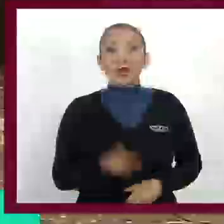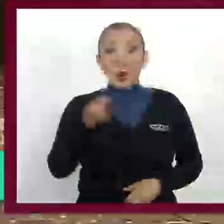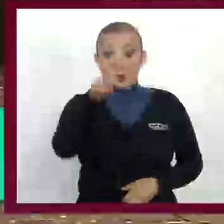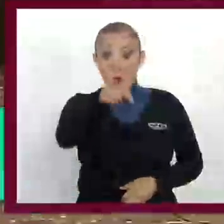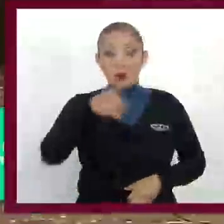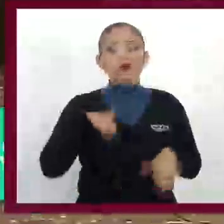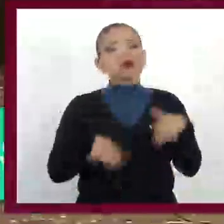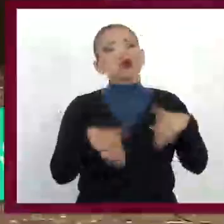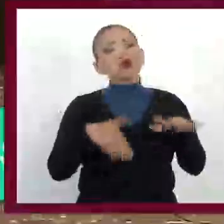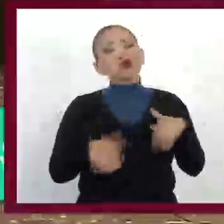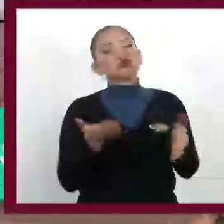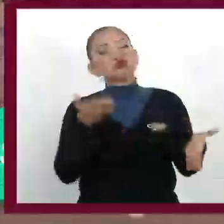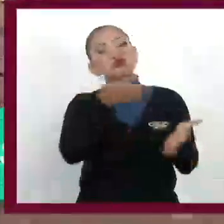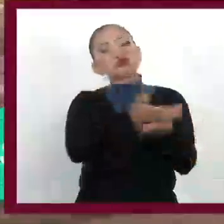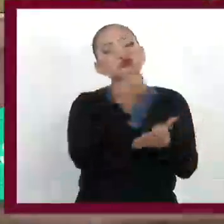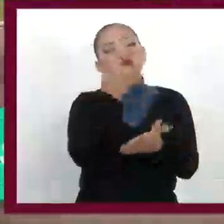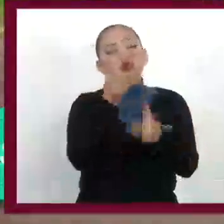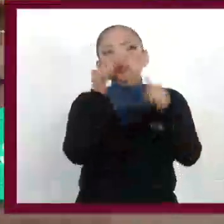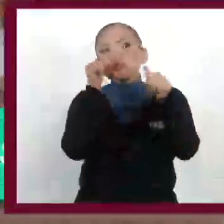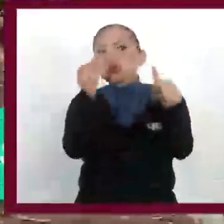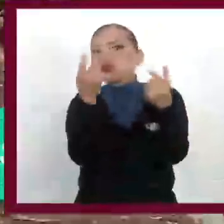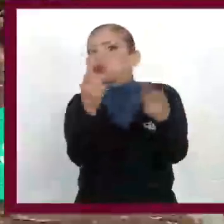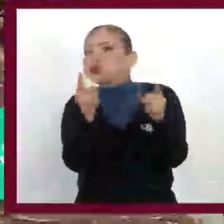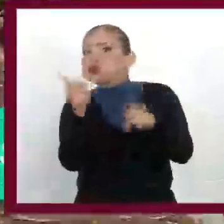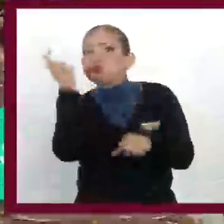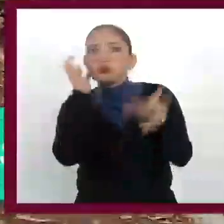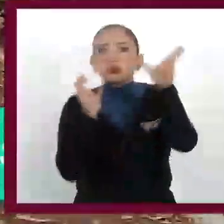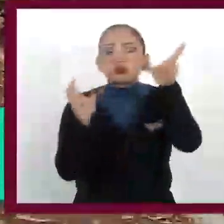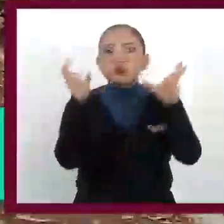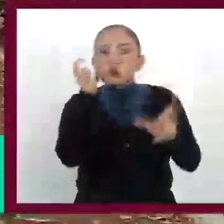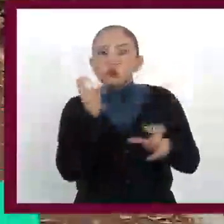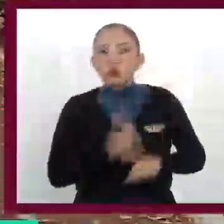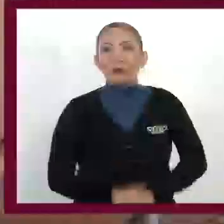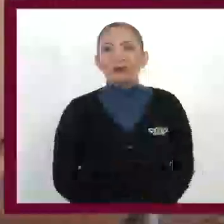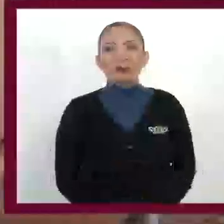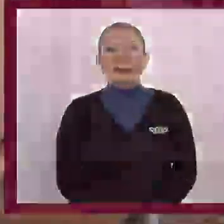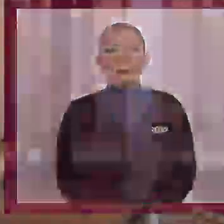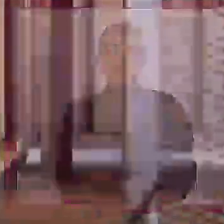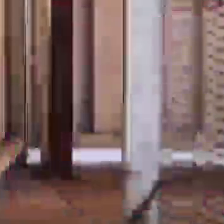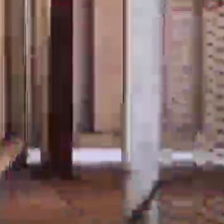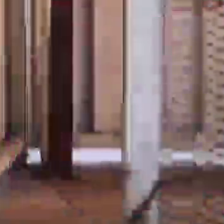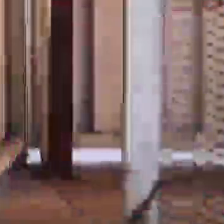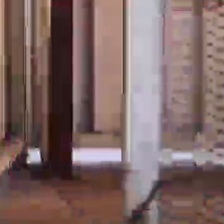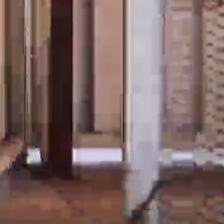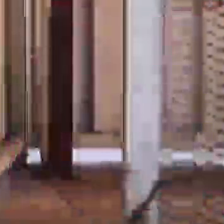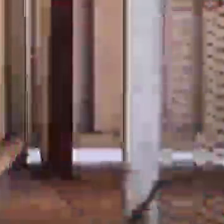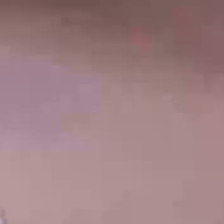Cuando camines rumbo a la escuela, pon atención a la música que escuches.